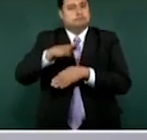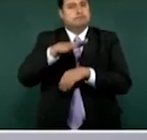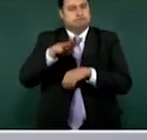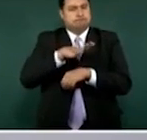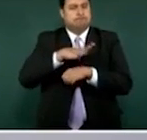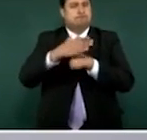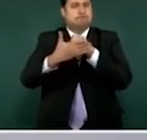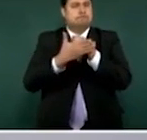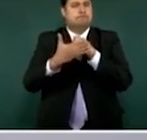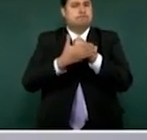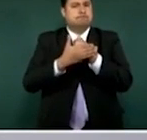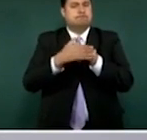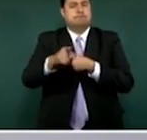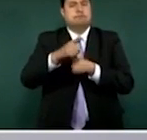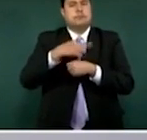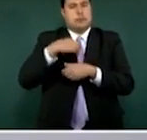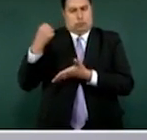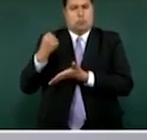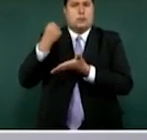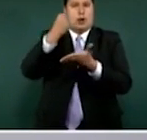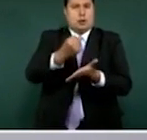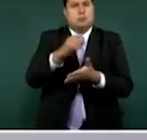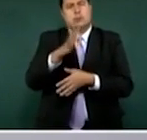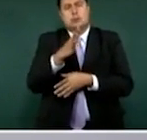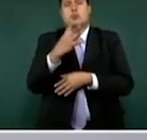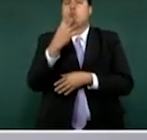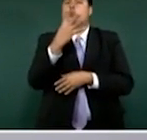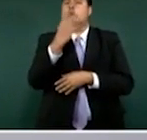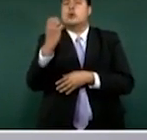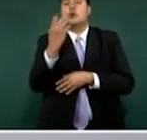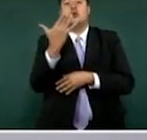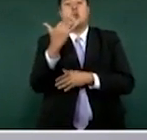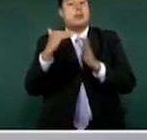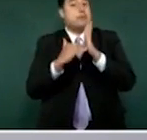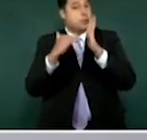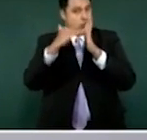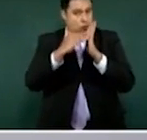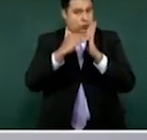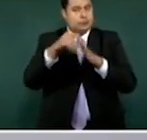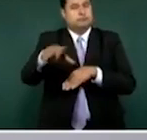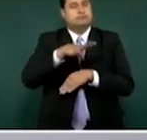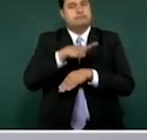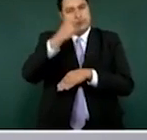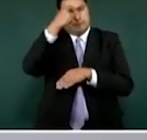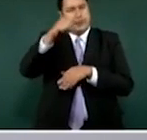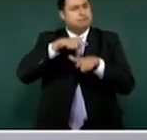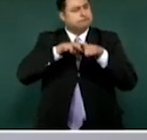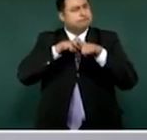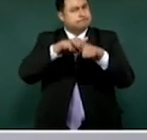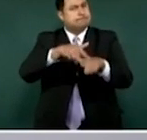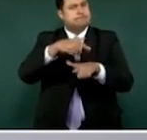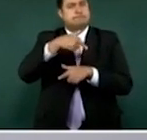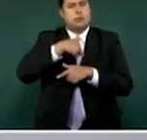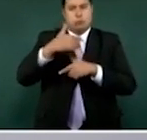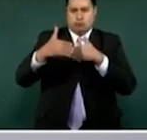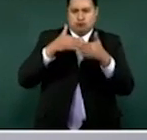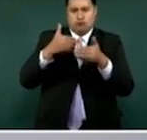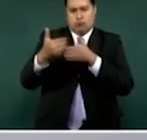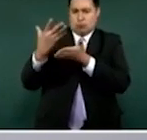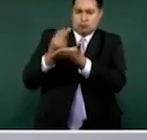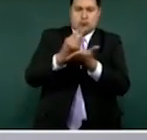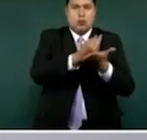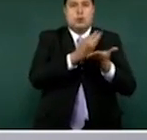año trae una inversión importante de cerca de 450 millones de pesos para continuar en su modernización de